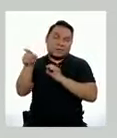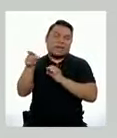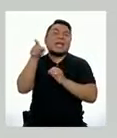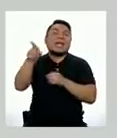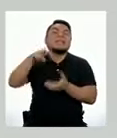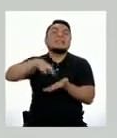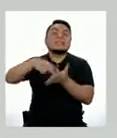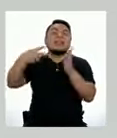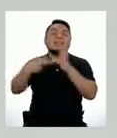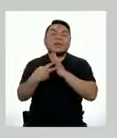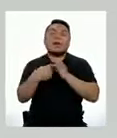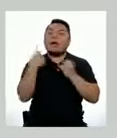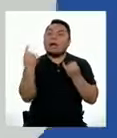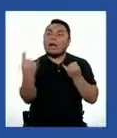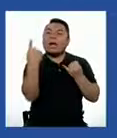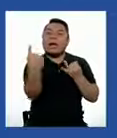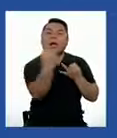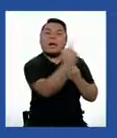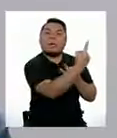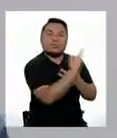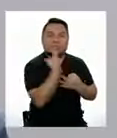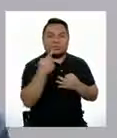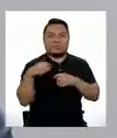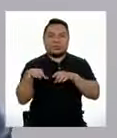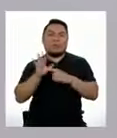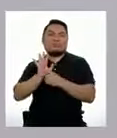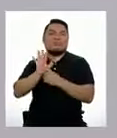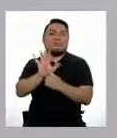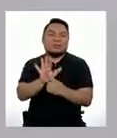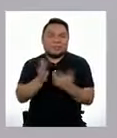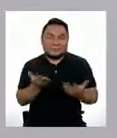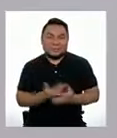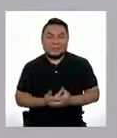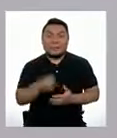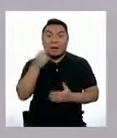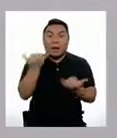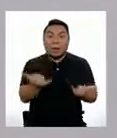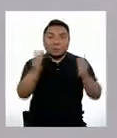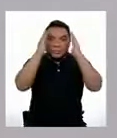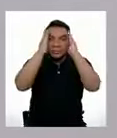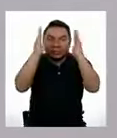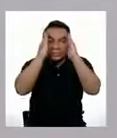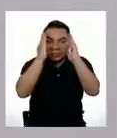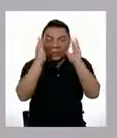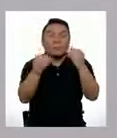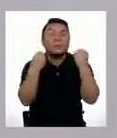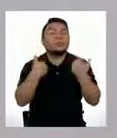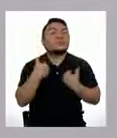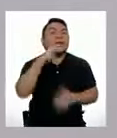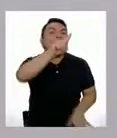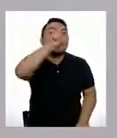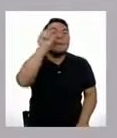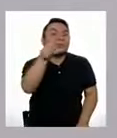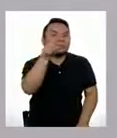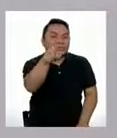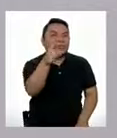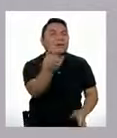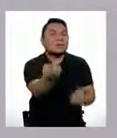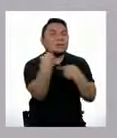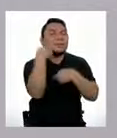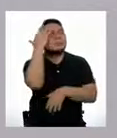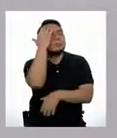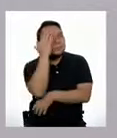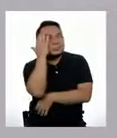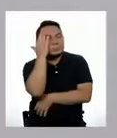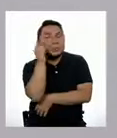los porcentajes que cada uno representa. Ahora, muy atento y atenta, porque te voy a hacer una pregunta para